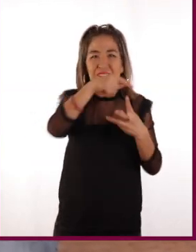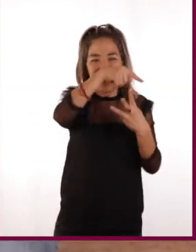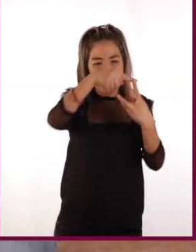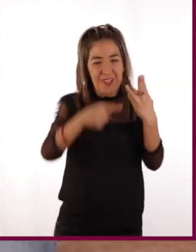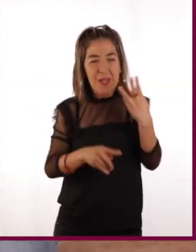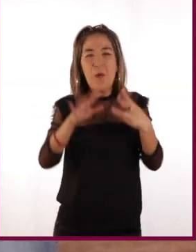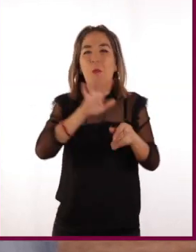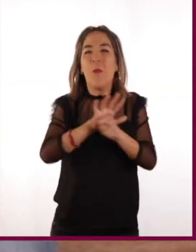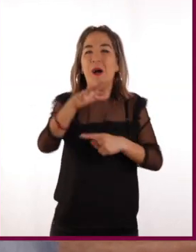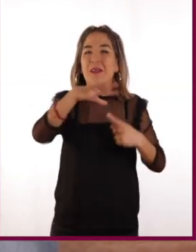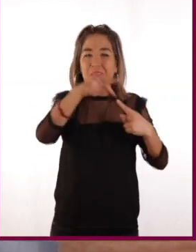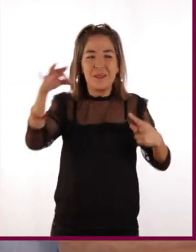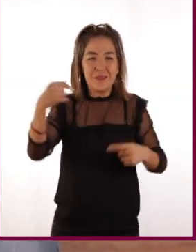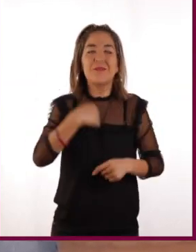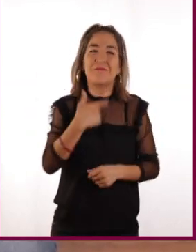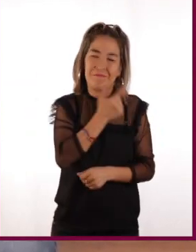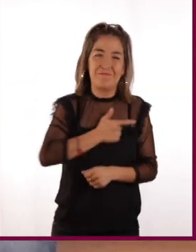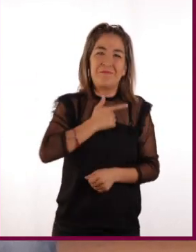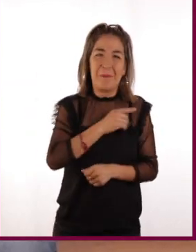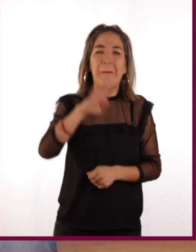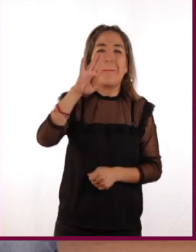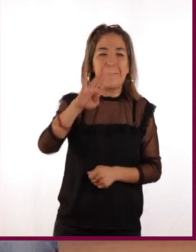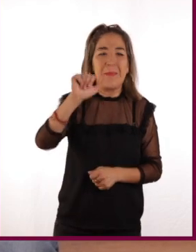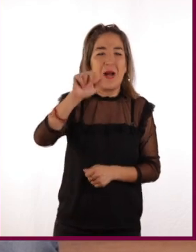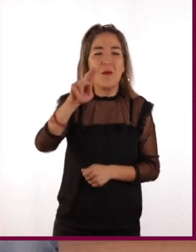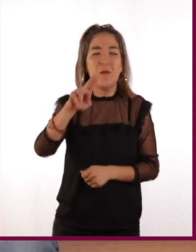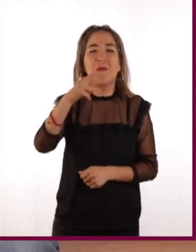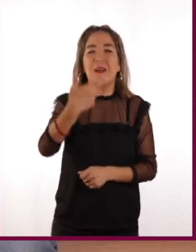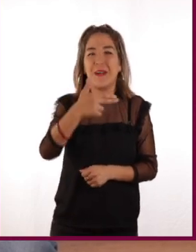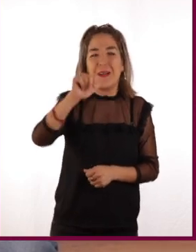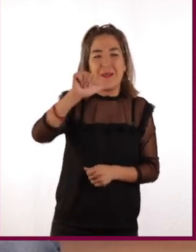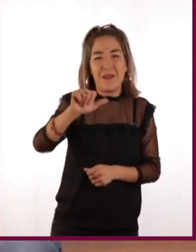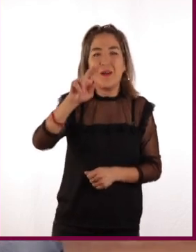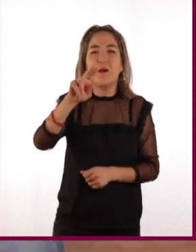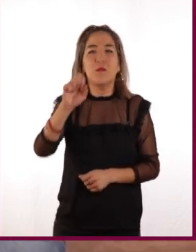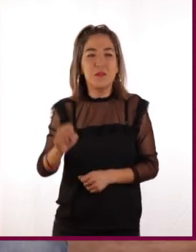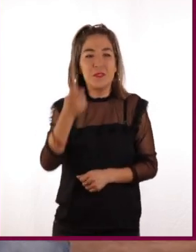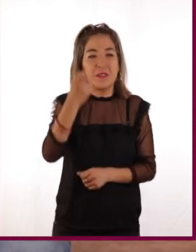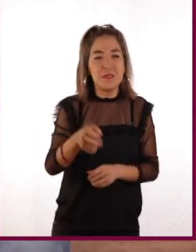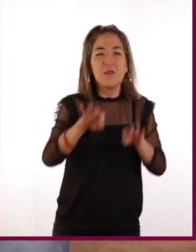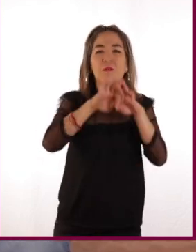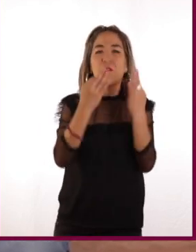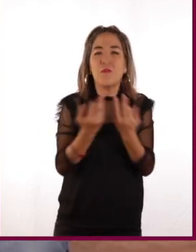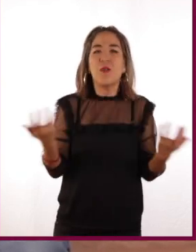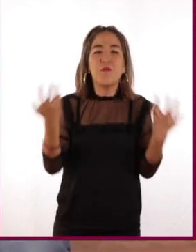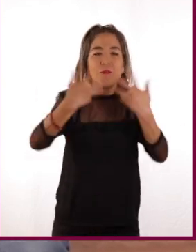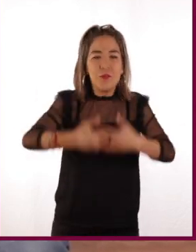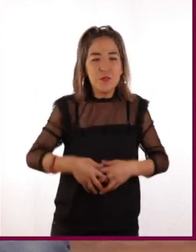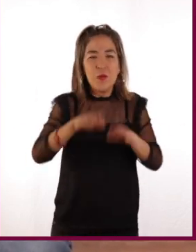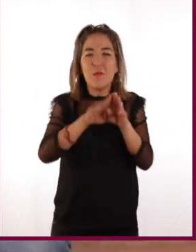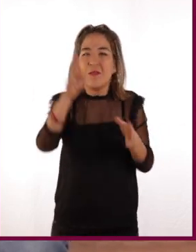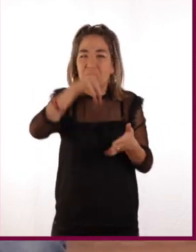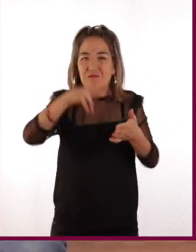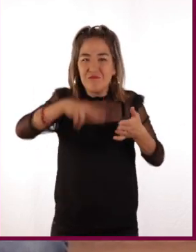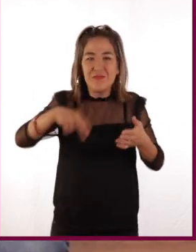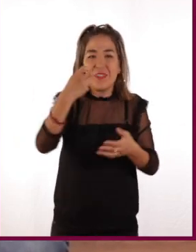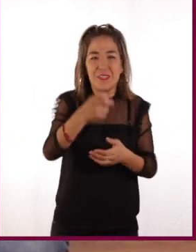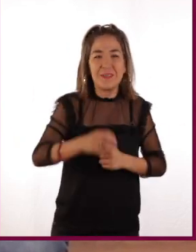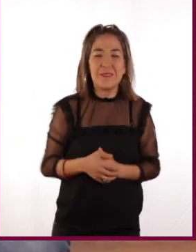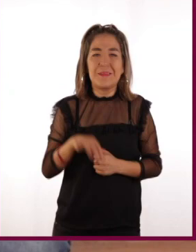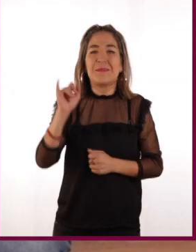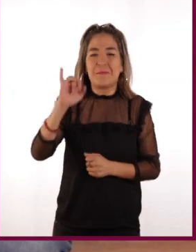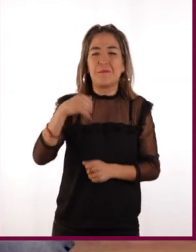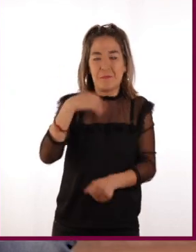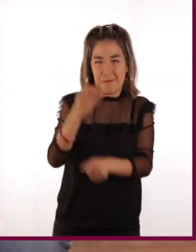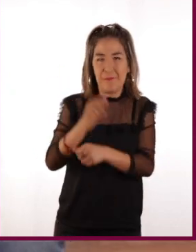una corriente artística, creo que por ahora me quedo con la de Bauhaus. Me parece muy buena idea esto de que lo más relevante sea la función y luego lo